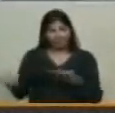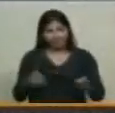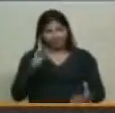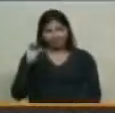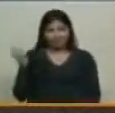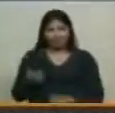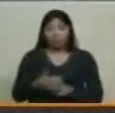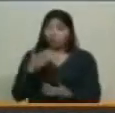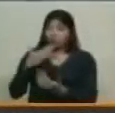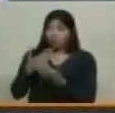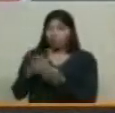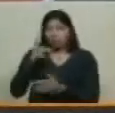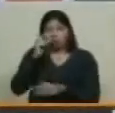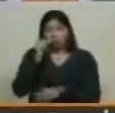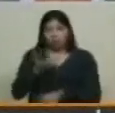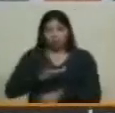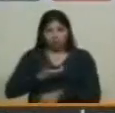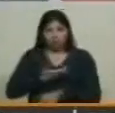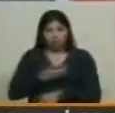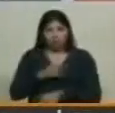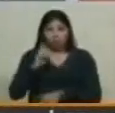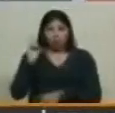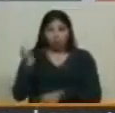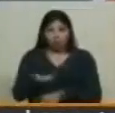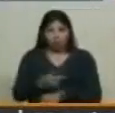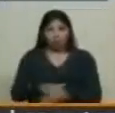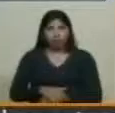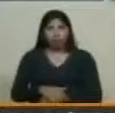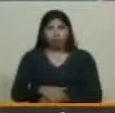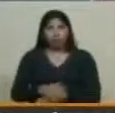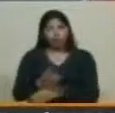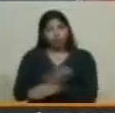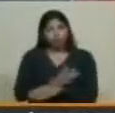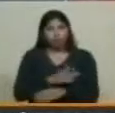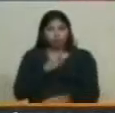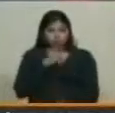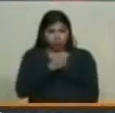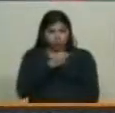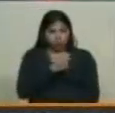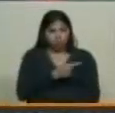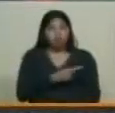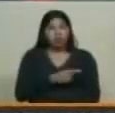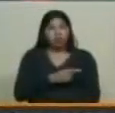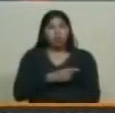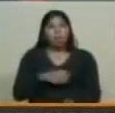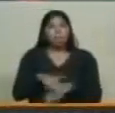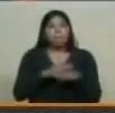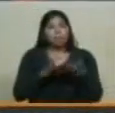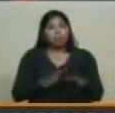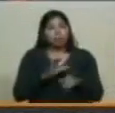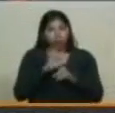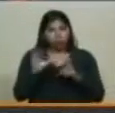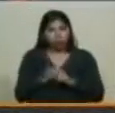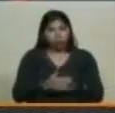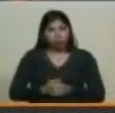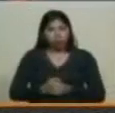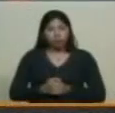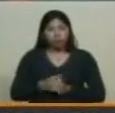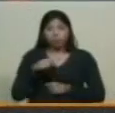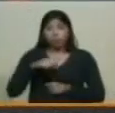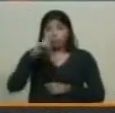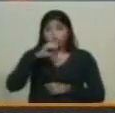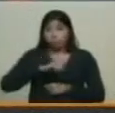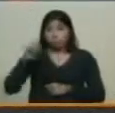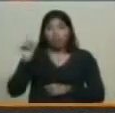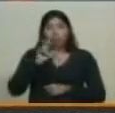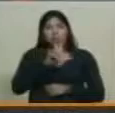las palabras de Luis Figueroa, alcalde de Guarenas, anteriormente el ministro para la Cultura, Ernesto Villegas, en un acto donde celebran los 397